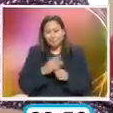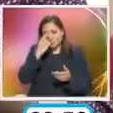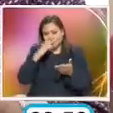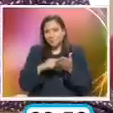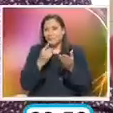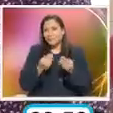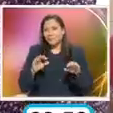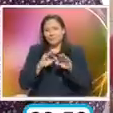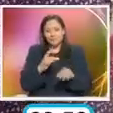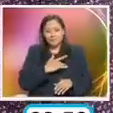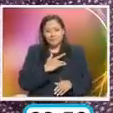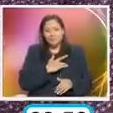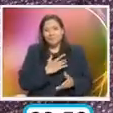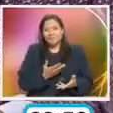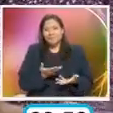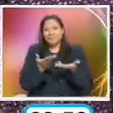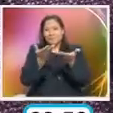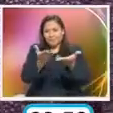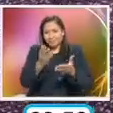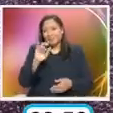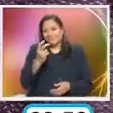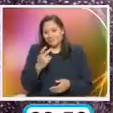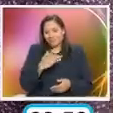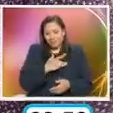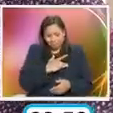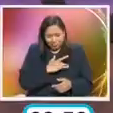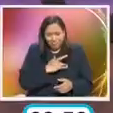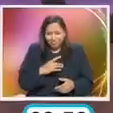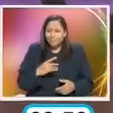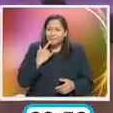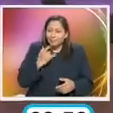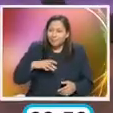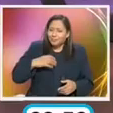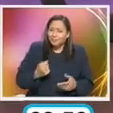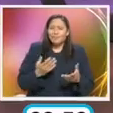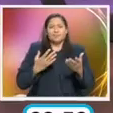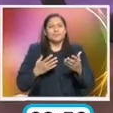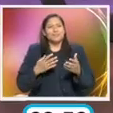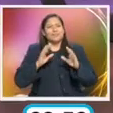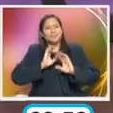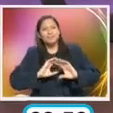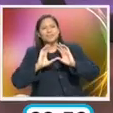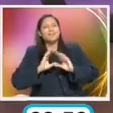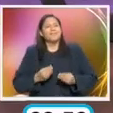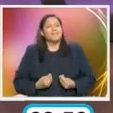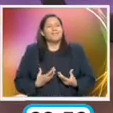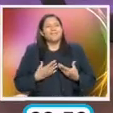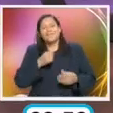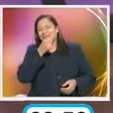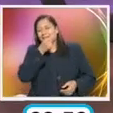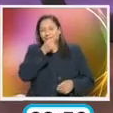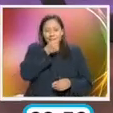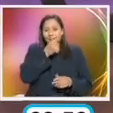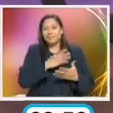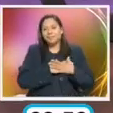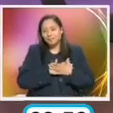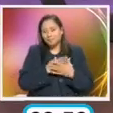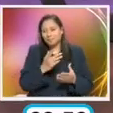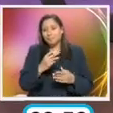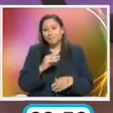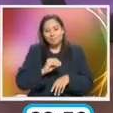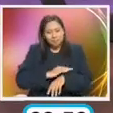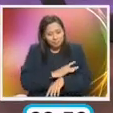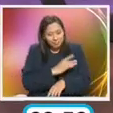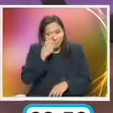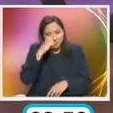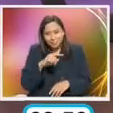de todo es ponerle pues, el corazón, ¿no? Y eso se Poner el refleja corazón. en el escenario, Así porque es. lo disfrutas, lo haces con este amor y esa pasión que uno debe